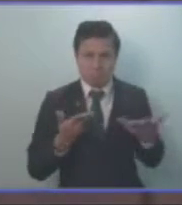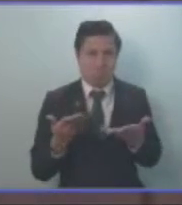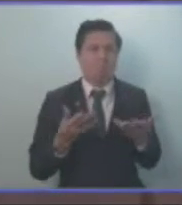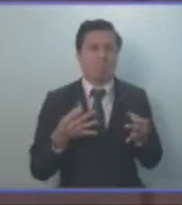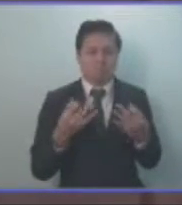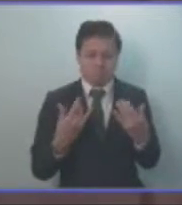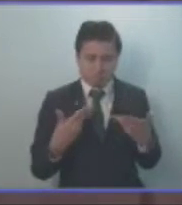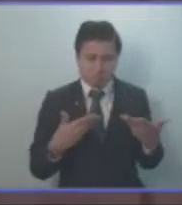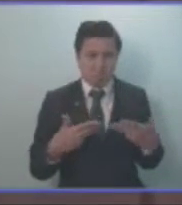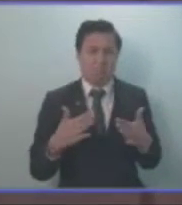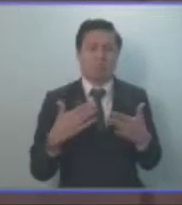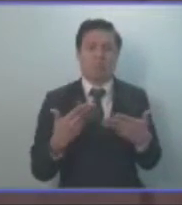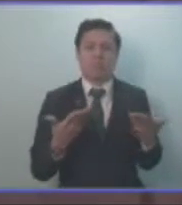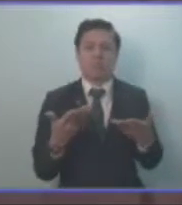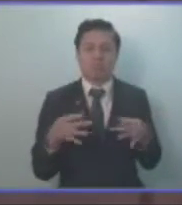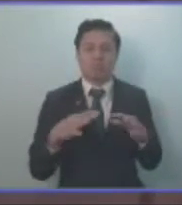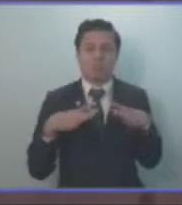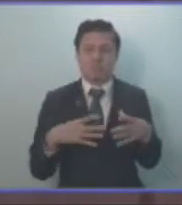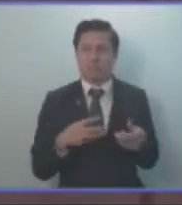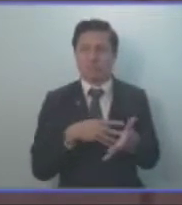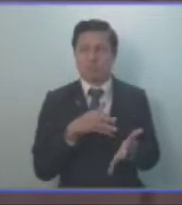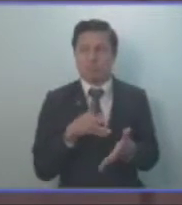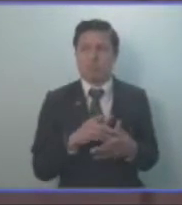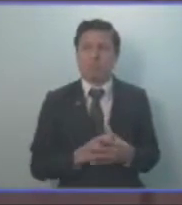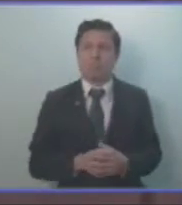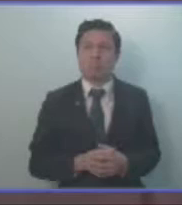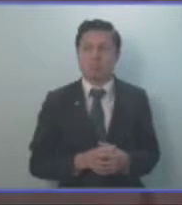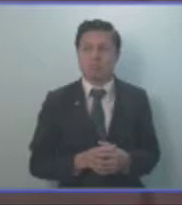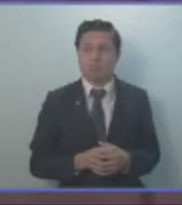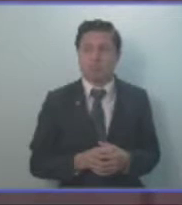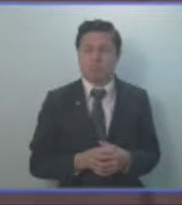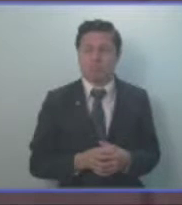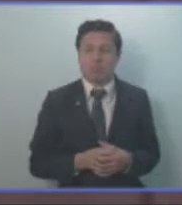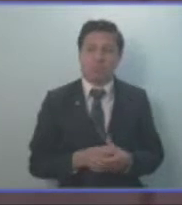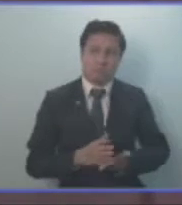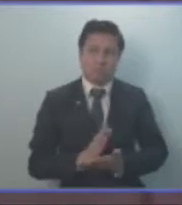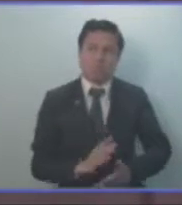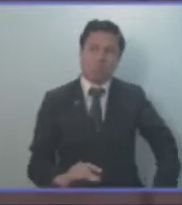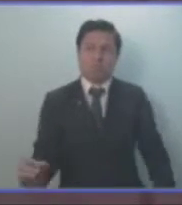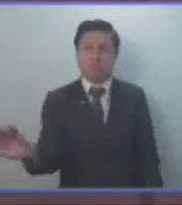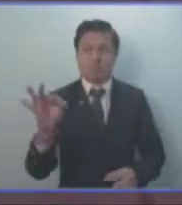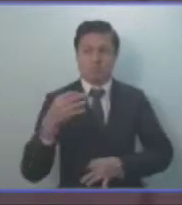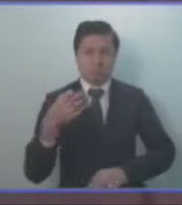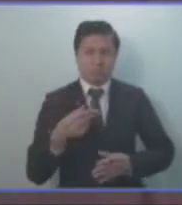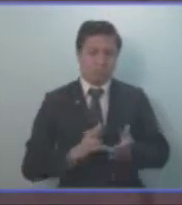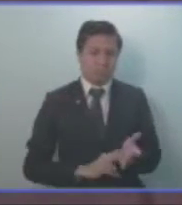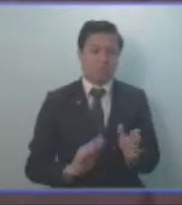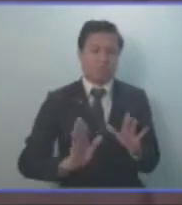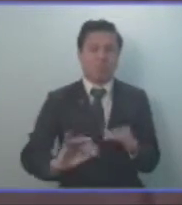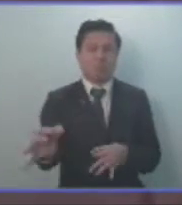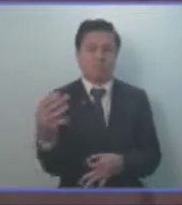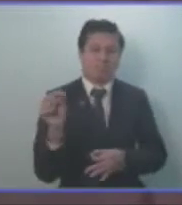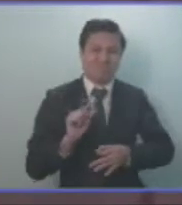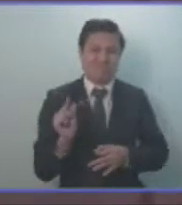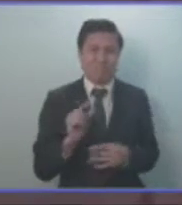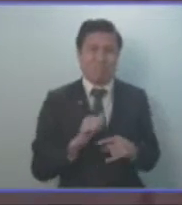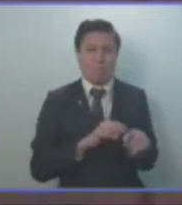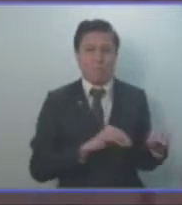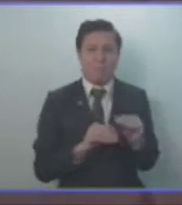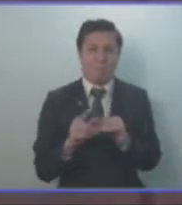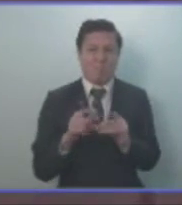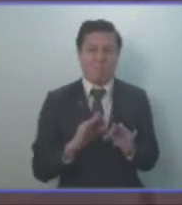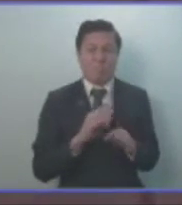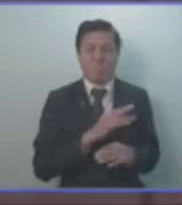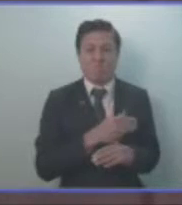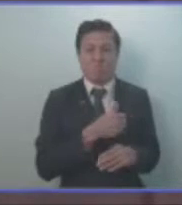o que ha prestado el servicio público de transporte respectivo, mediante el contrato de concesión o el permiso de operación extendido por